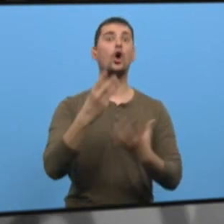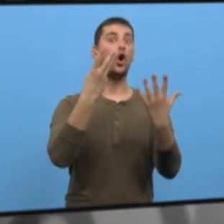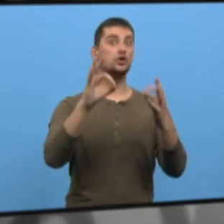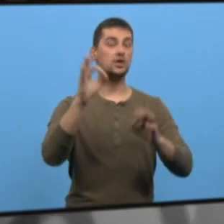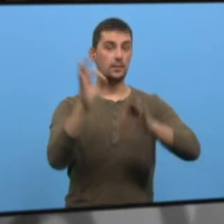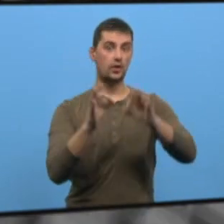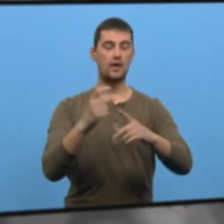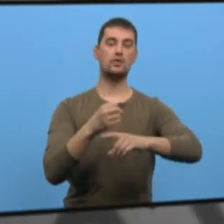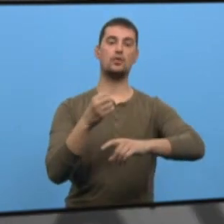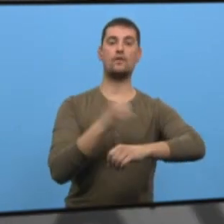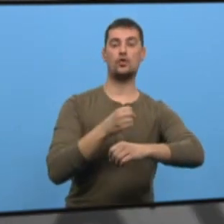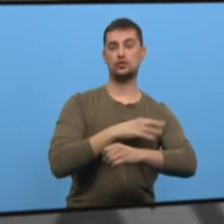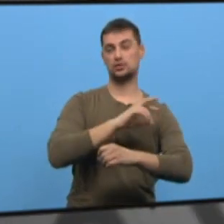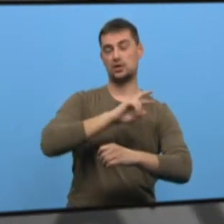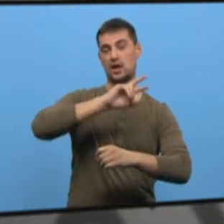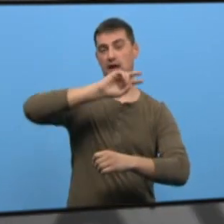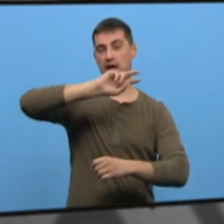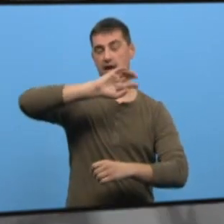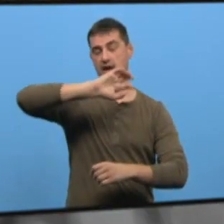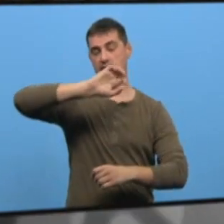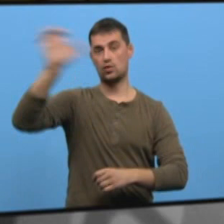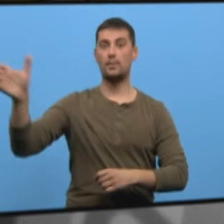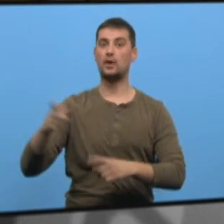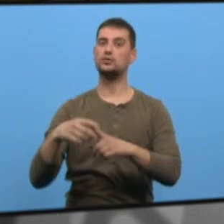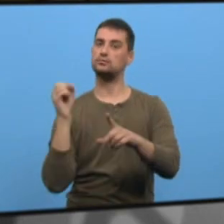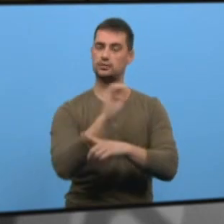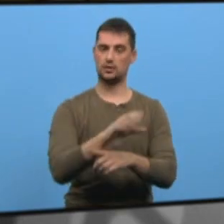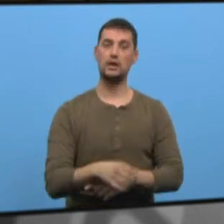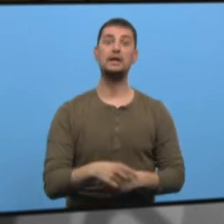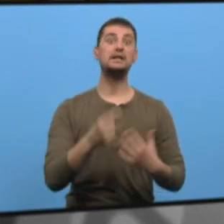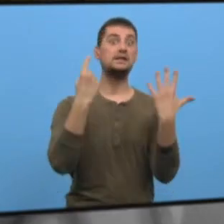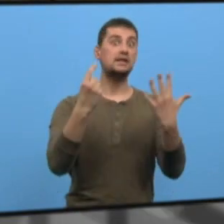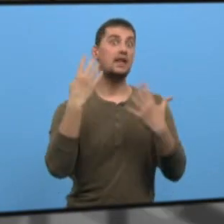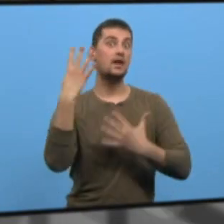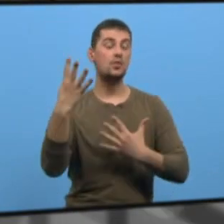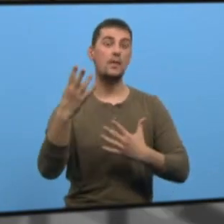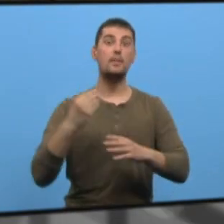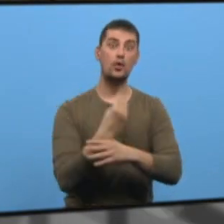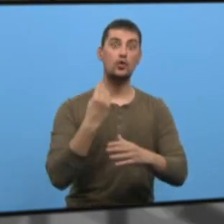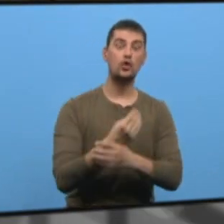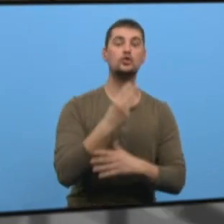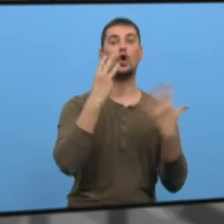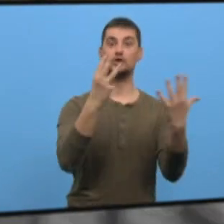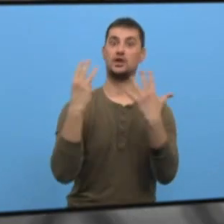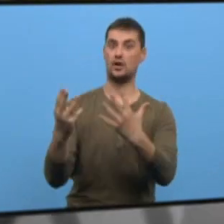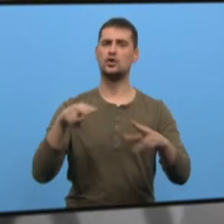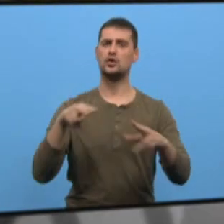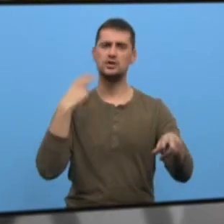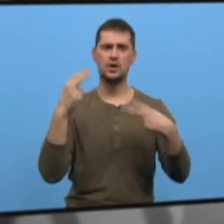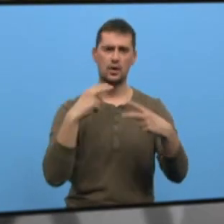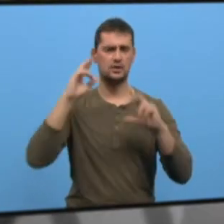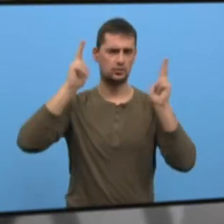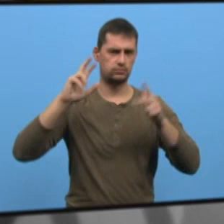80% la Unión Europea esta semana recibían títulos 69 produtores e 88 establec turísticos